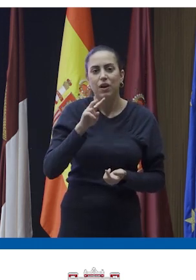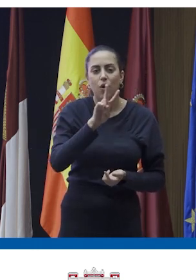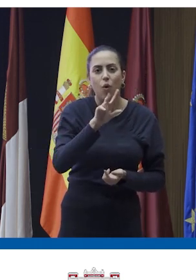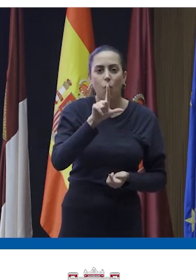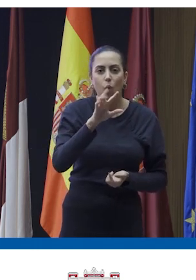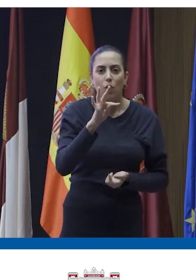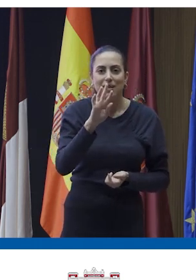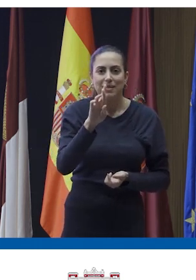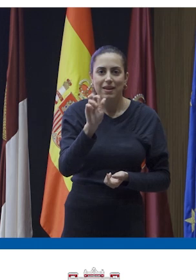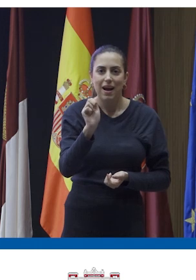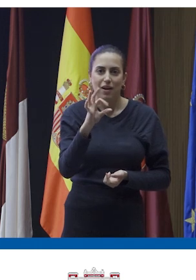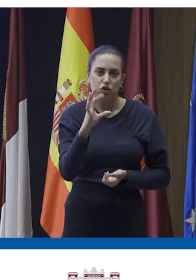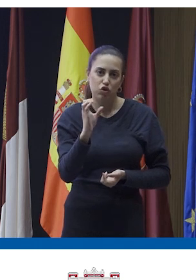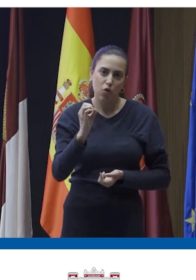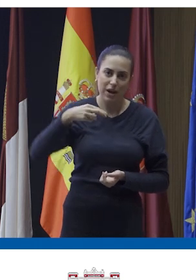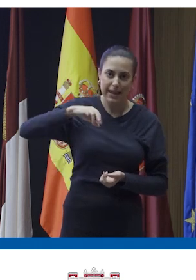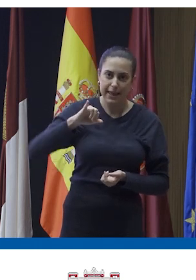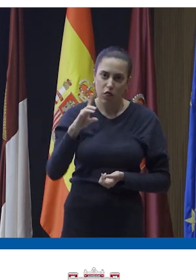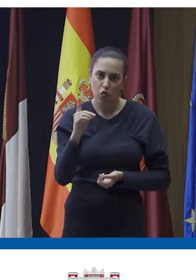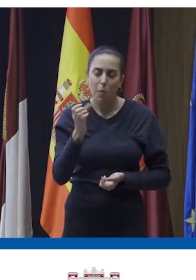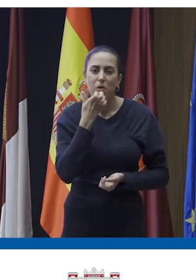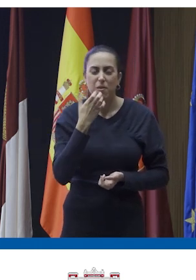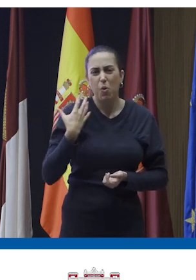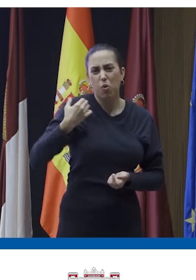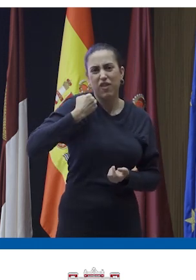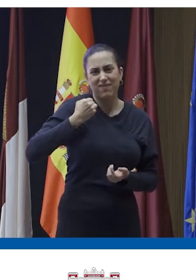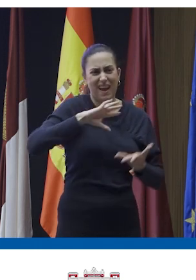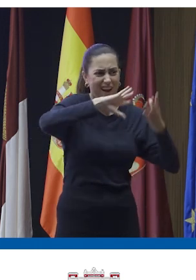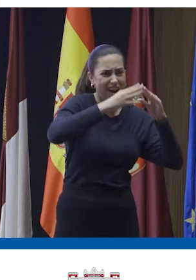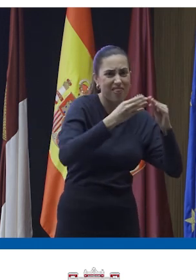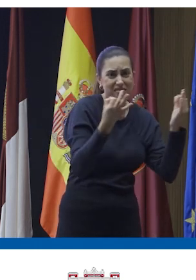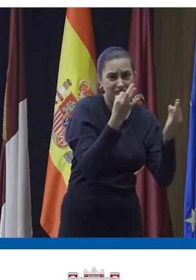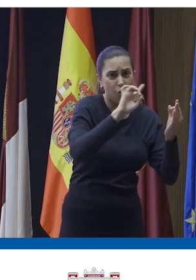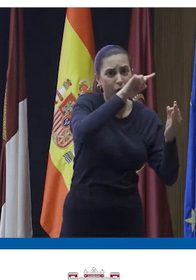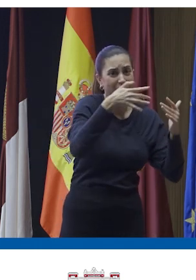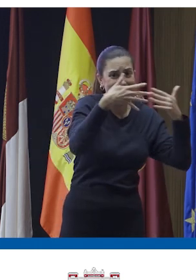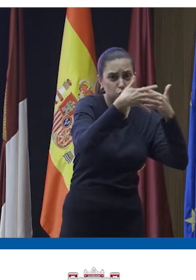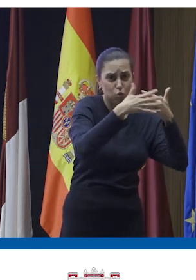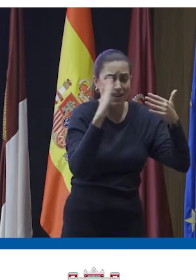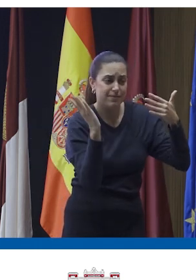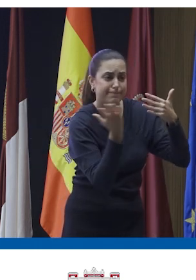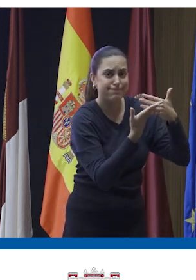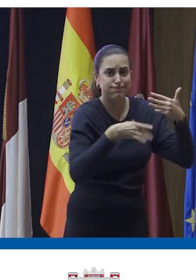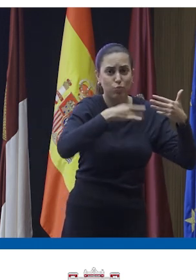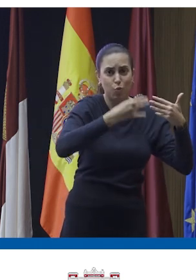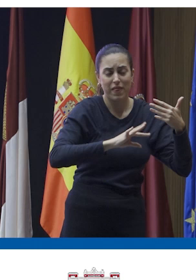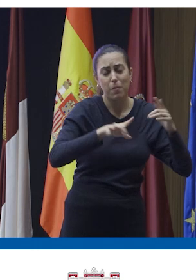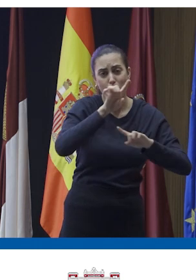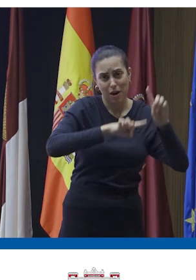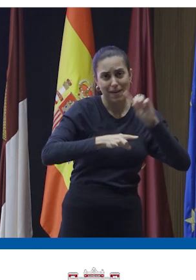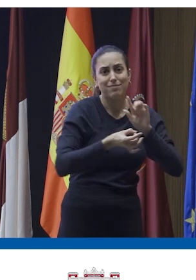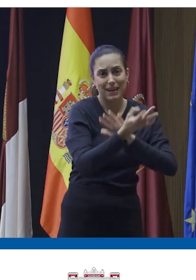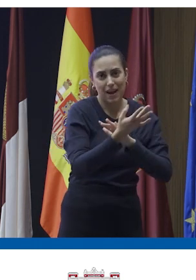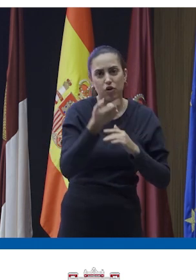utilizarlo de manera más potente y entonces puede hacer más daño a las estructuras y puede tener más riesgo de complicaciones. Entonces, normalmente